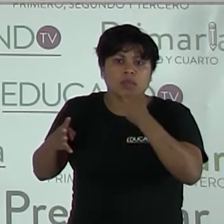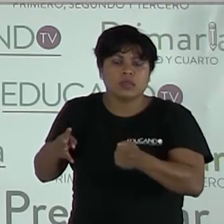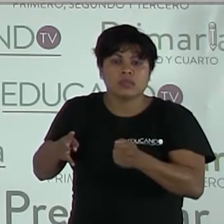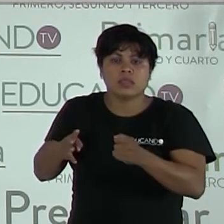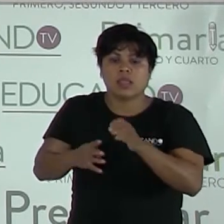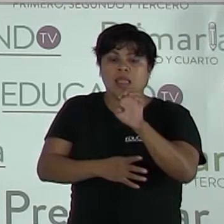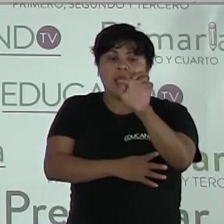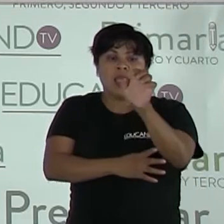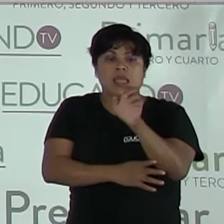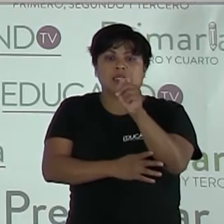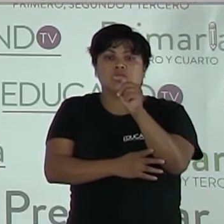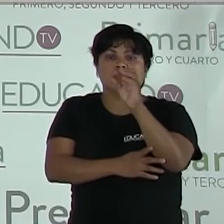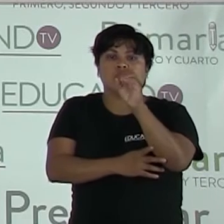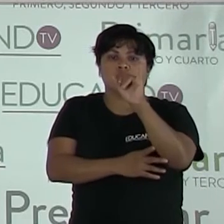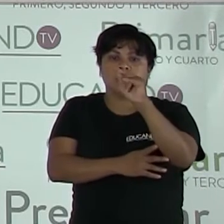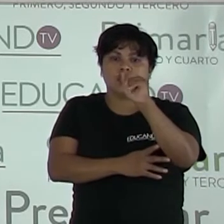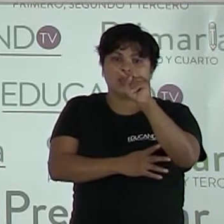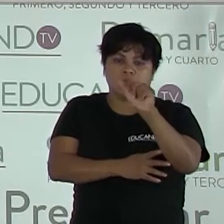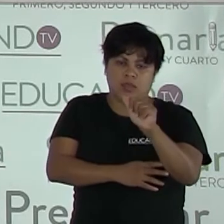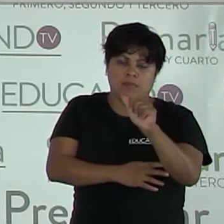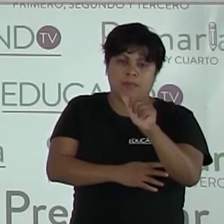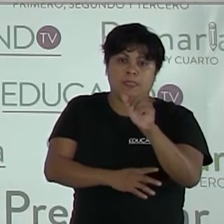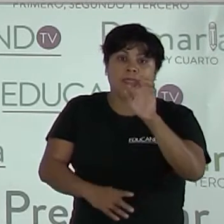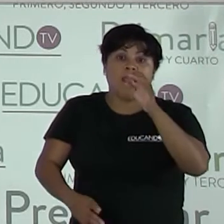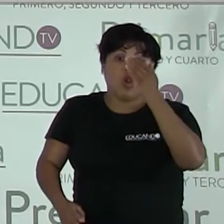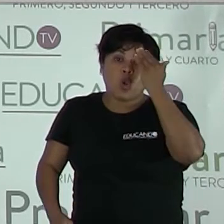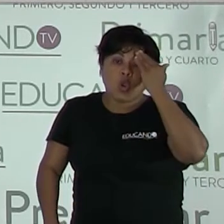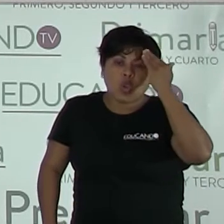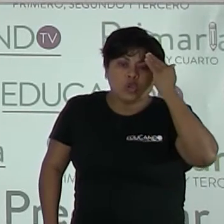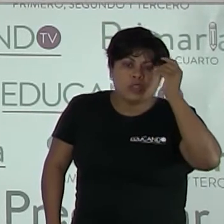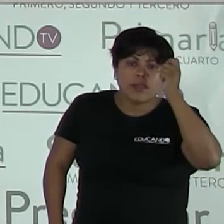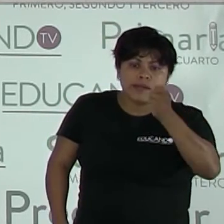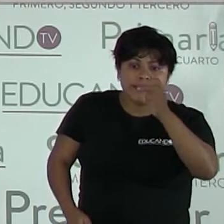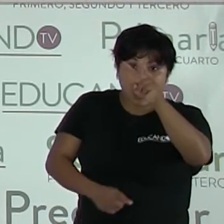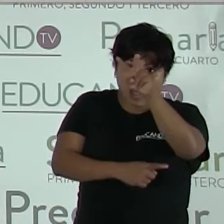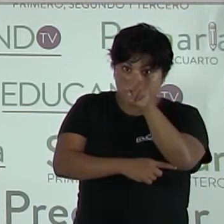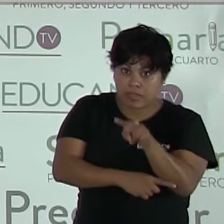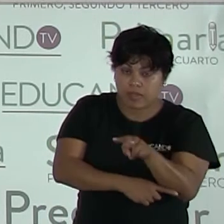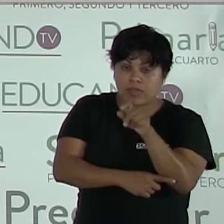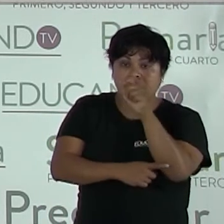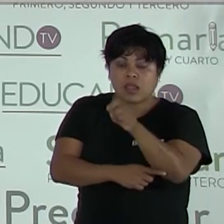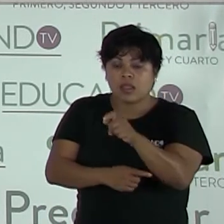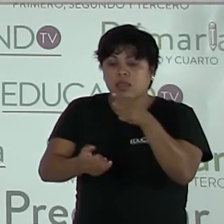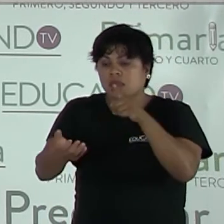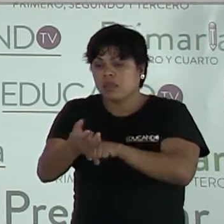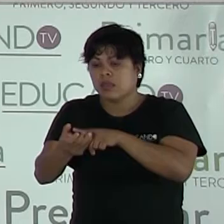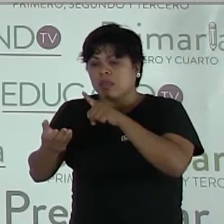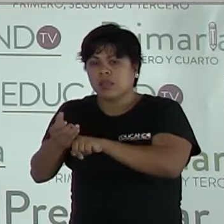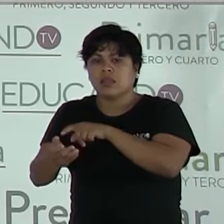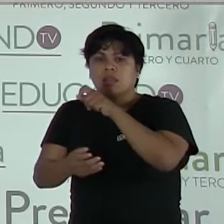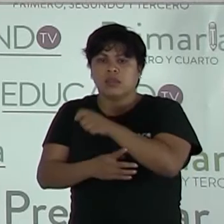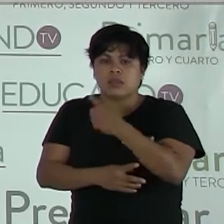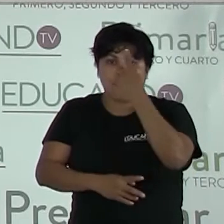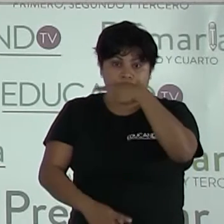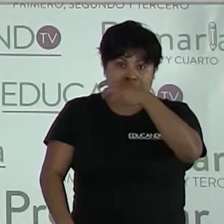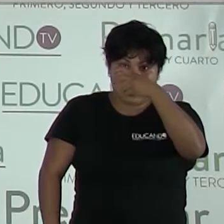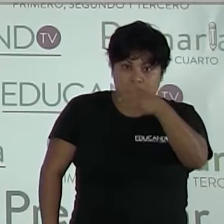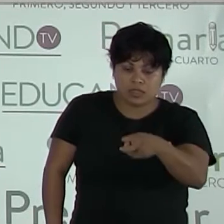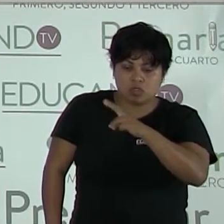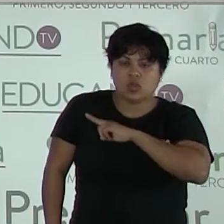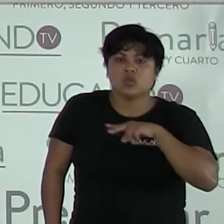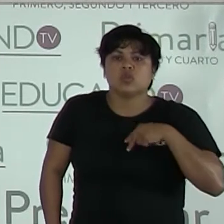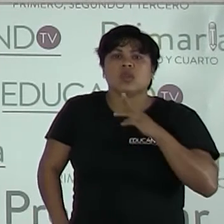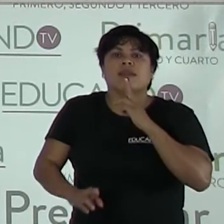forma expositiva, la cual nos va a permitir conocer verídicamente qué o cuál es el suceso. Para